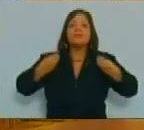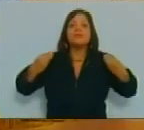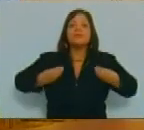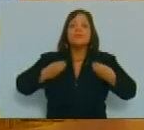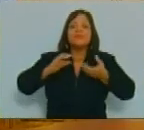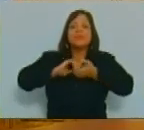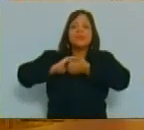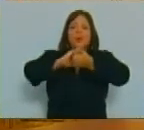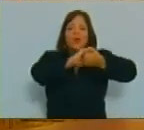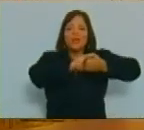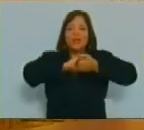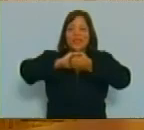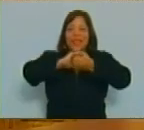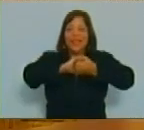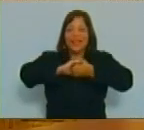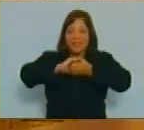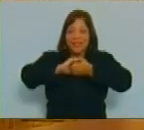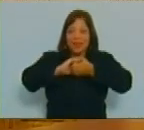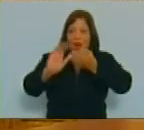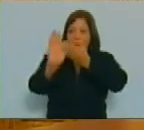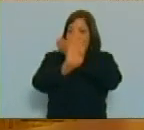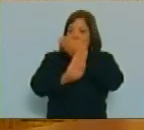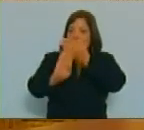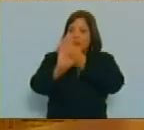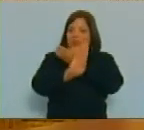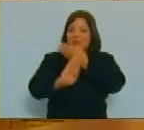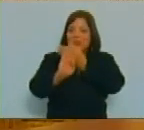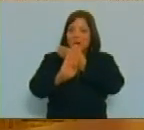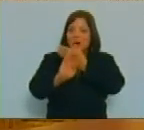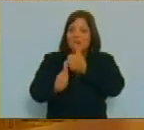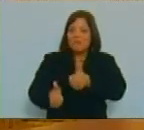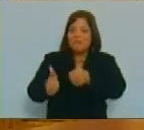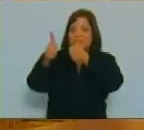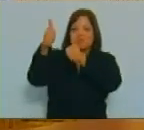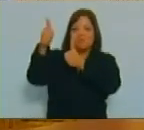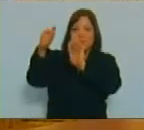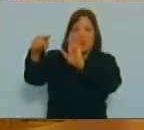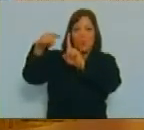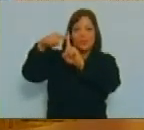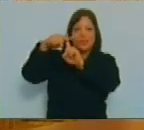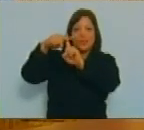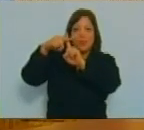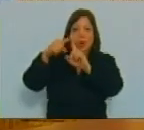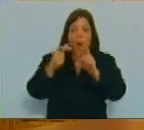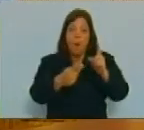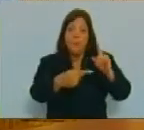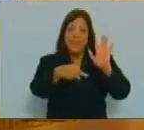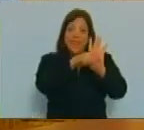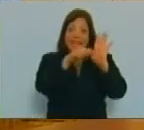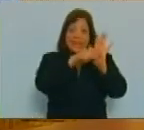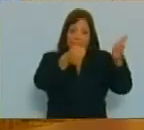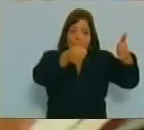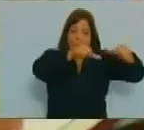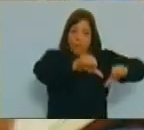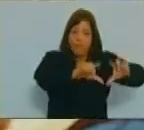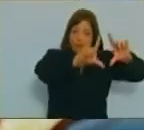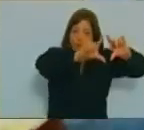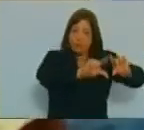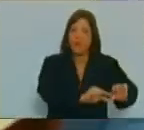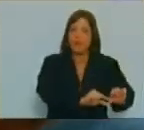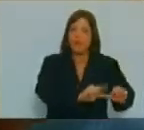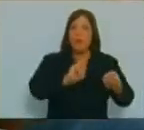para aumentar los factores de protección y minimizar los factores de riesgo y que el cuadrante de paz